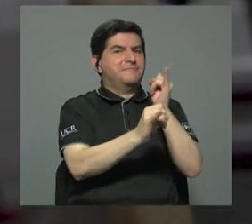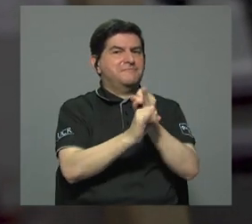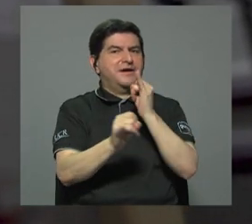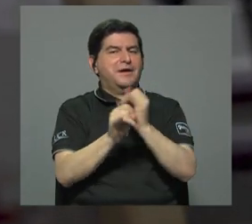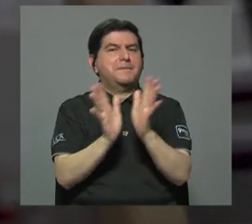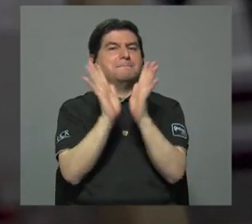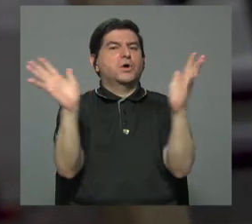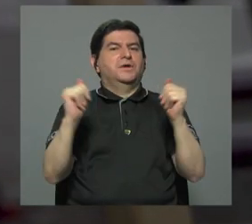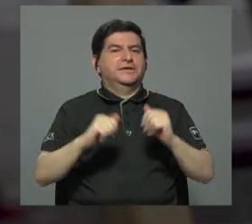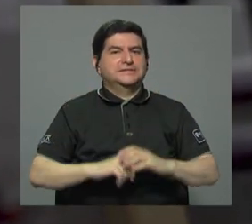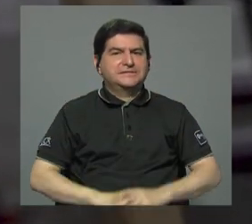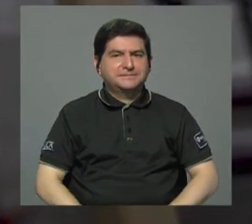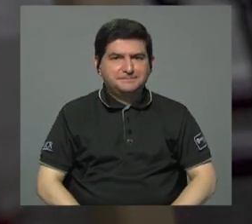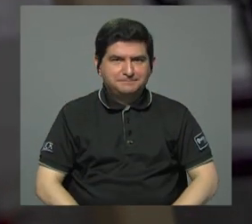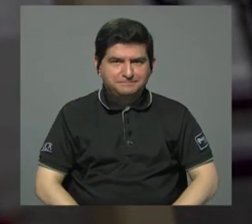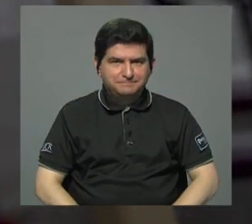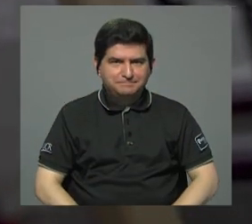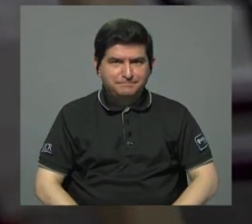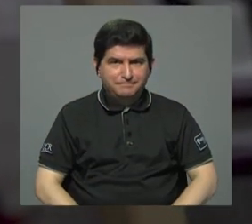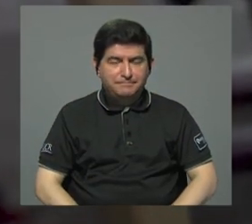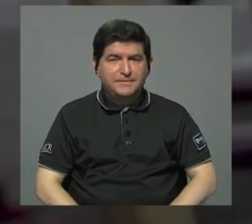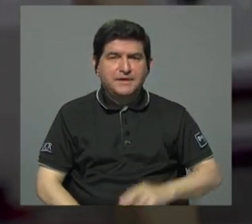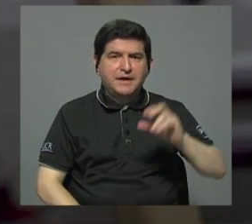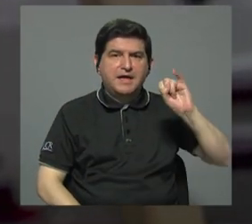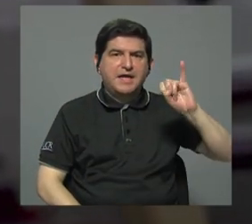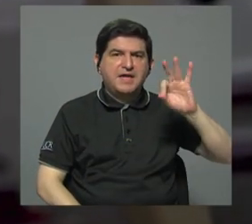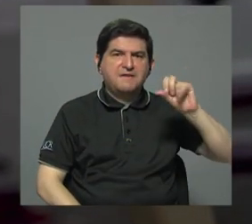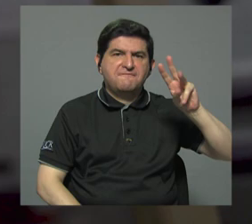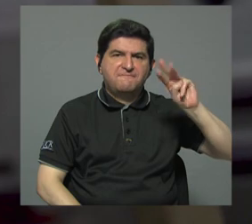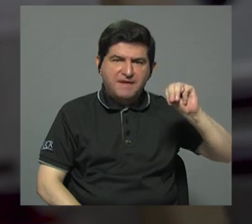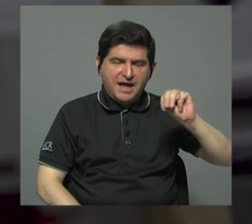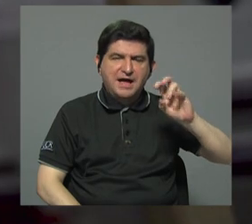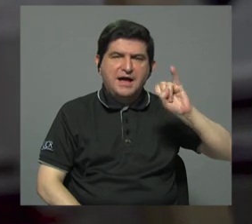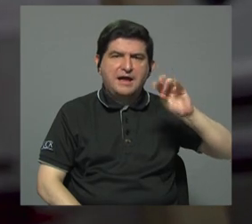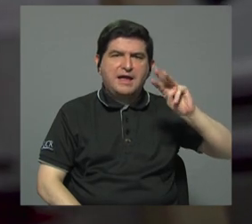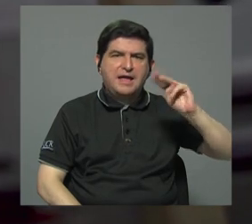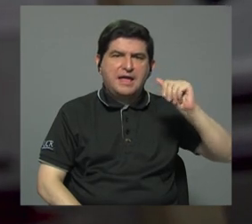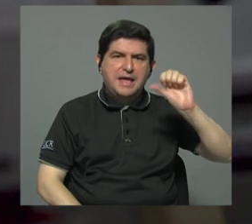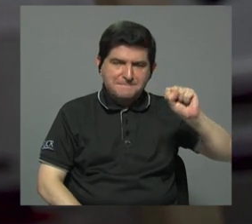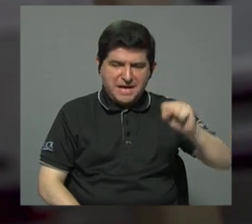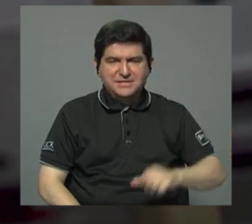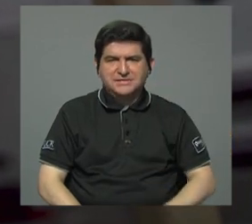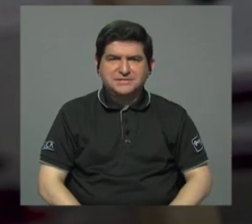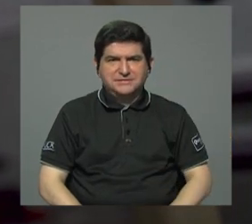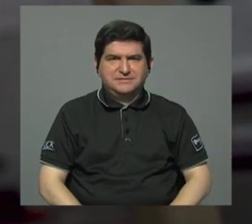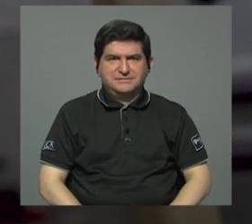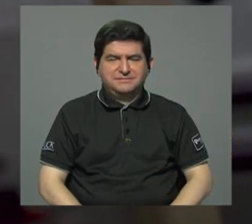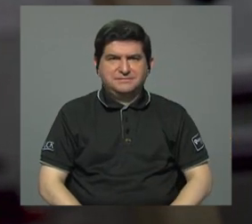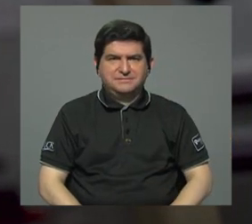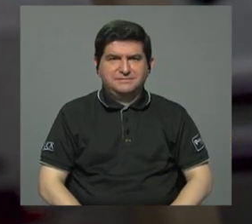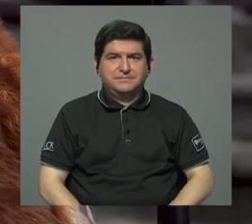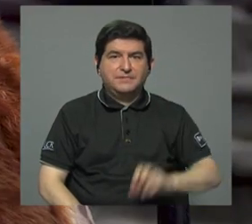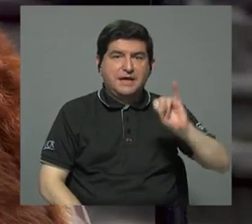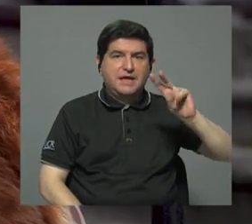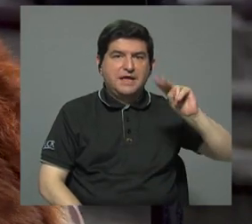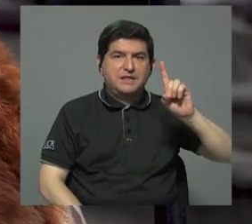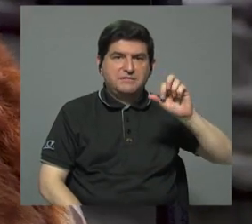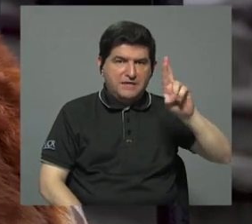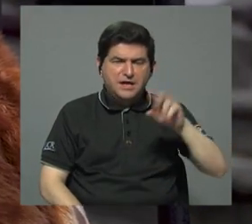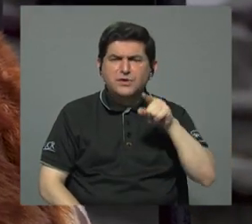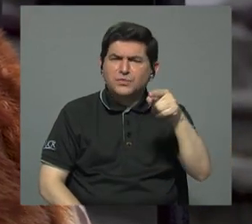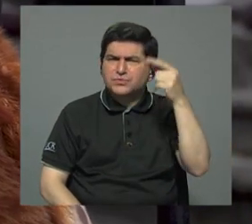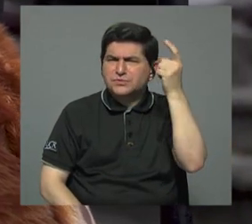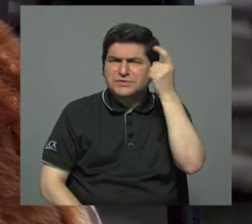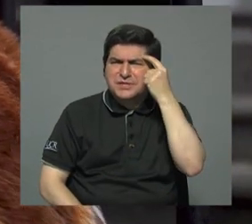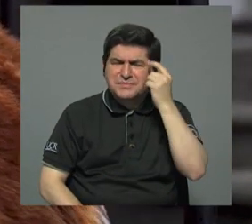instituciones públicas, ¿verdad? Entonces, como el IFAN, el IMAS, el INDER. ¿Qué piensa usted,